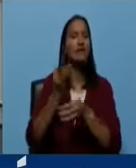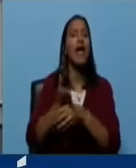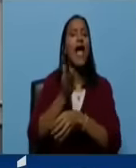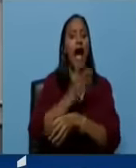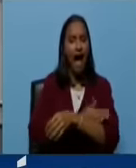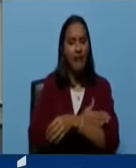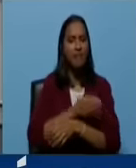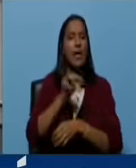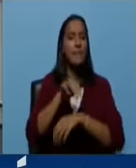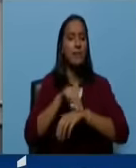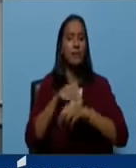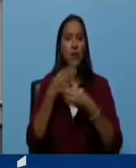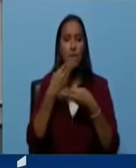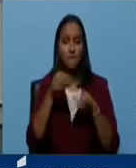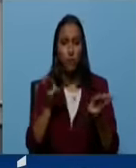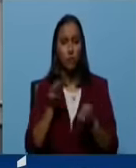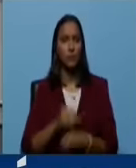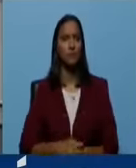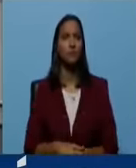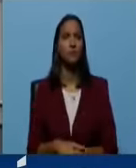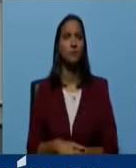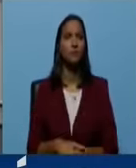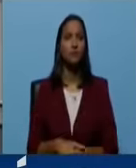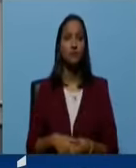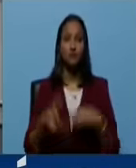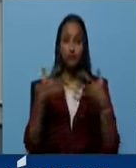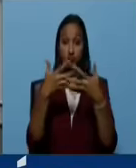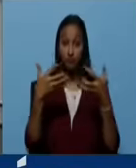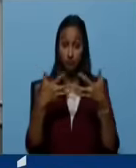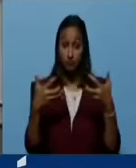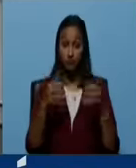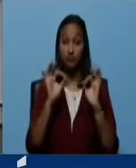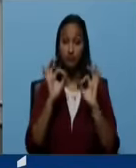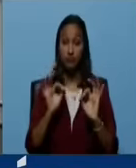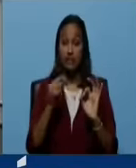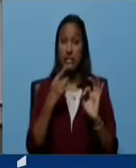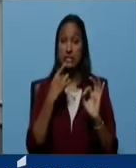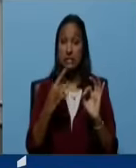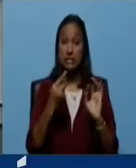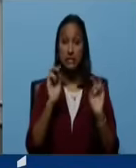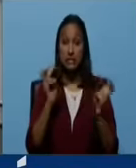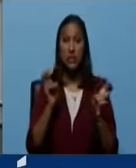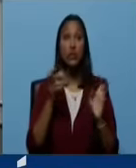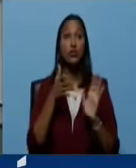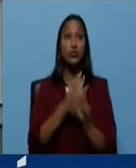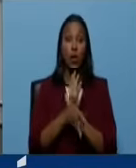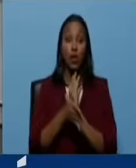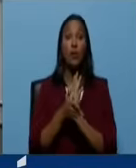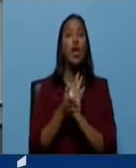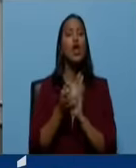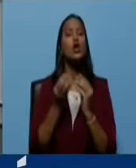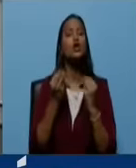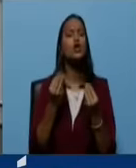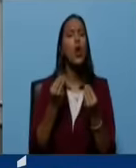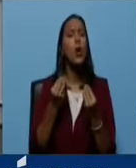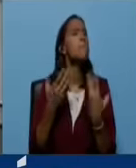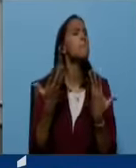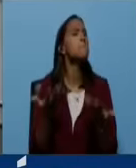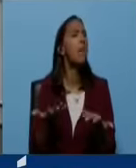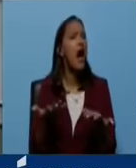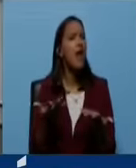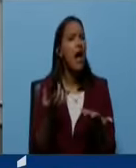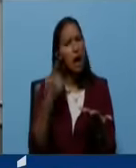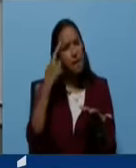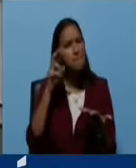las cuales citamos textualmente, de acuerdo a lo indicado por el Fiscal General, son para, a la